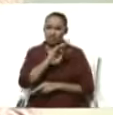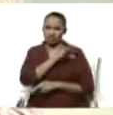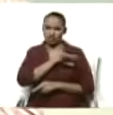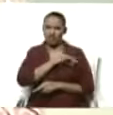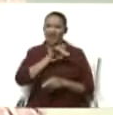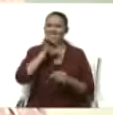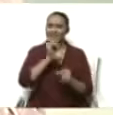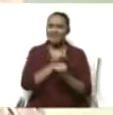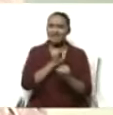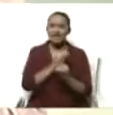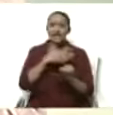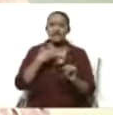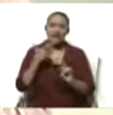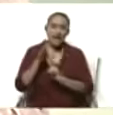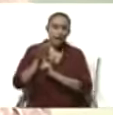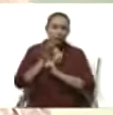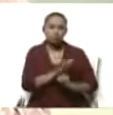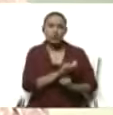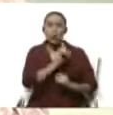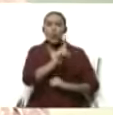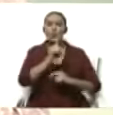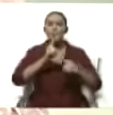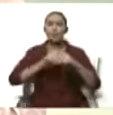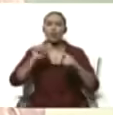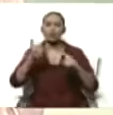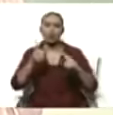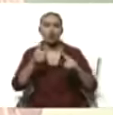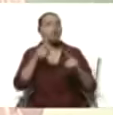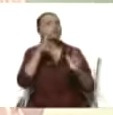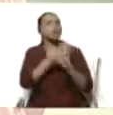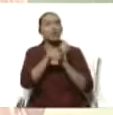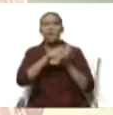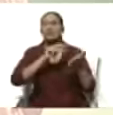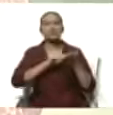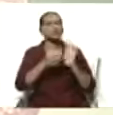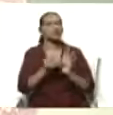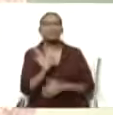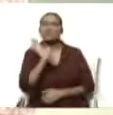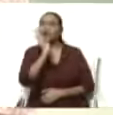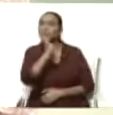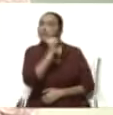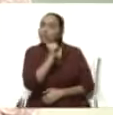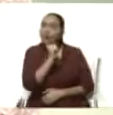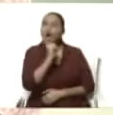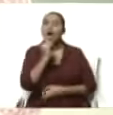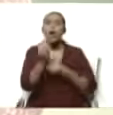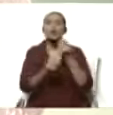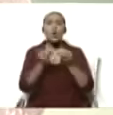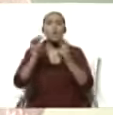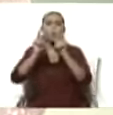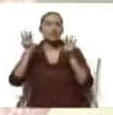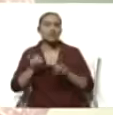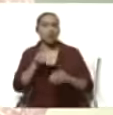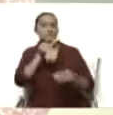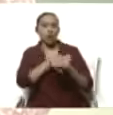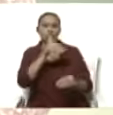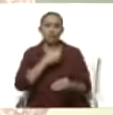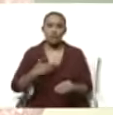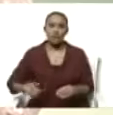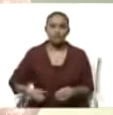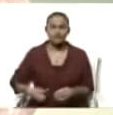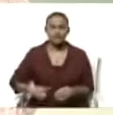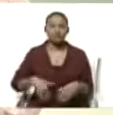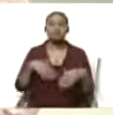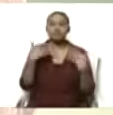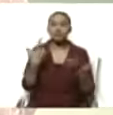subestimar al 1 por 10 al decir que no hay garantía de que todos los que conforman este método voten por el presidente teniendo en